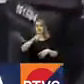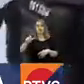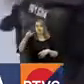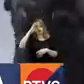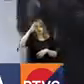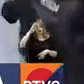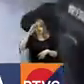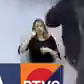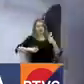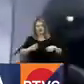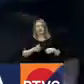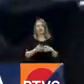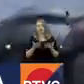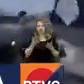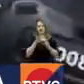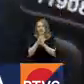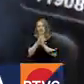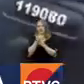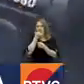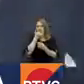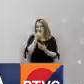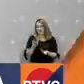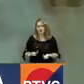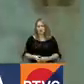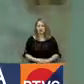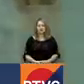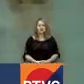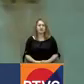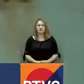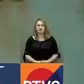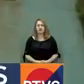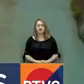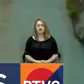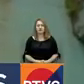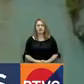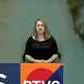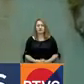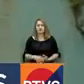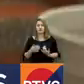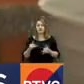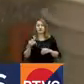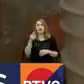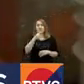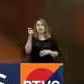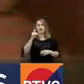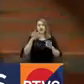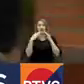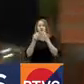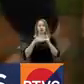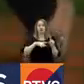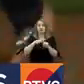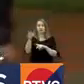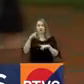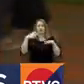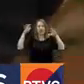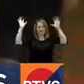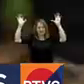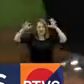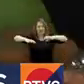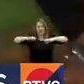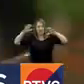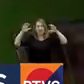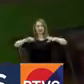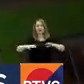manifestación y las decisiones de las autoridades ya son 100 las familias afectadas por las fuertes lluvias del